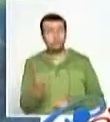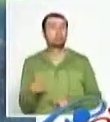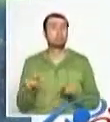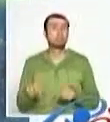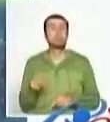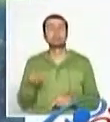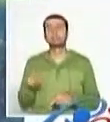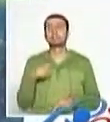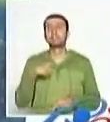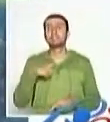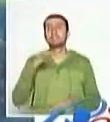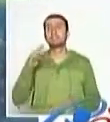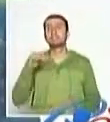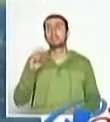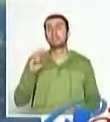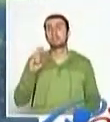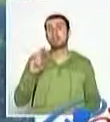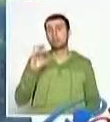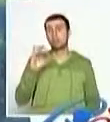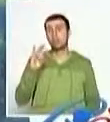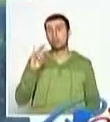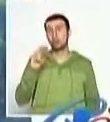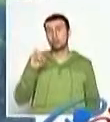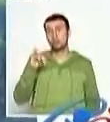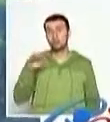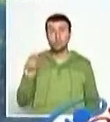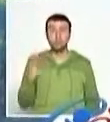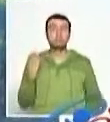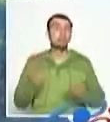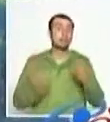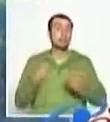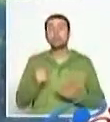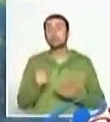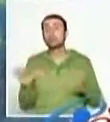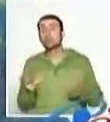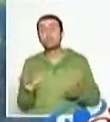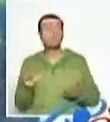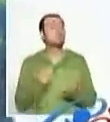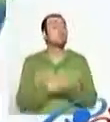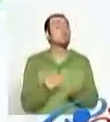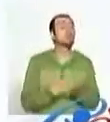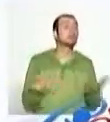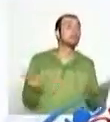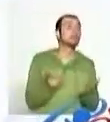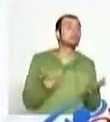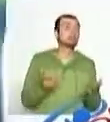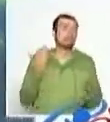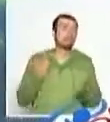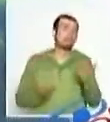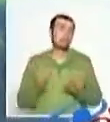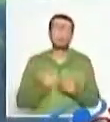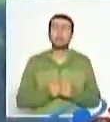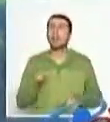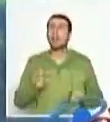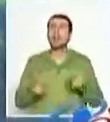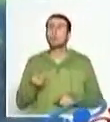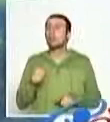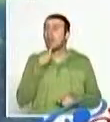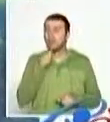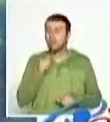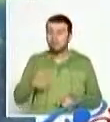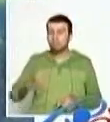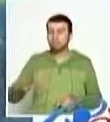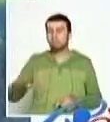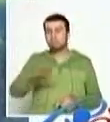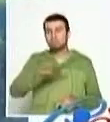con mercurio, ¿no es cierto? Depende del pescado de dónde lo traigamos, porque hay pescados que están contaminados con mercurio, y